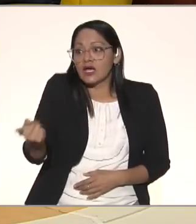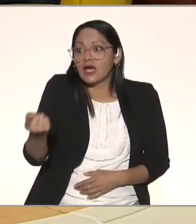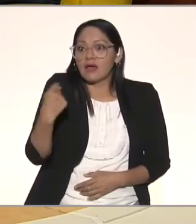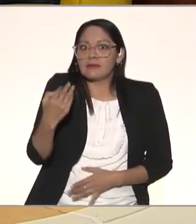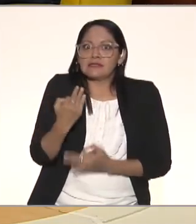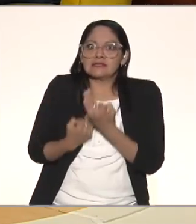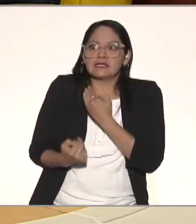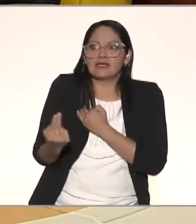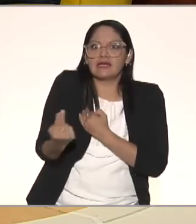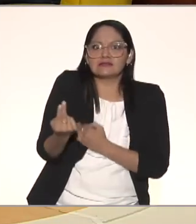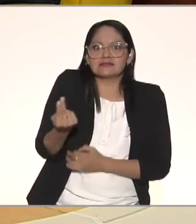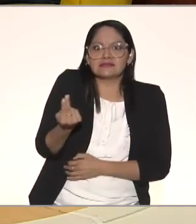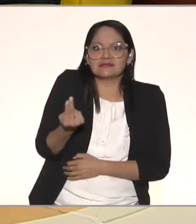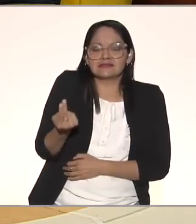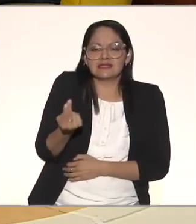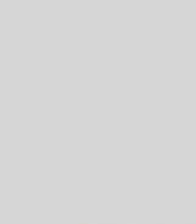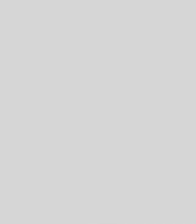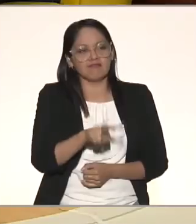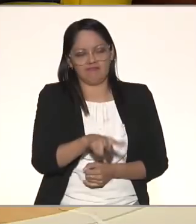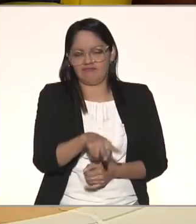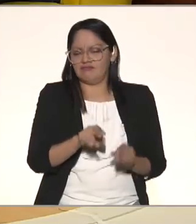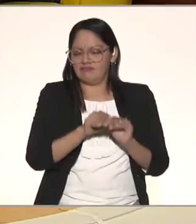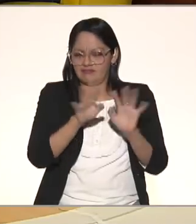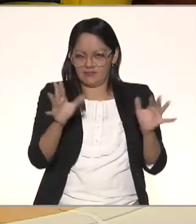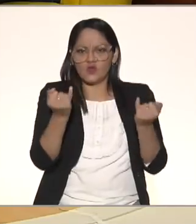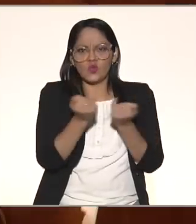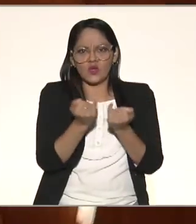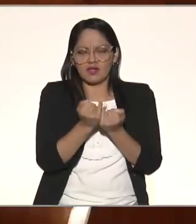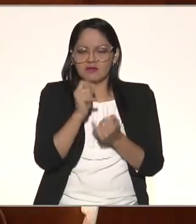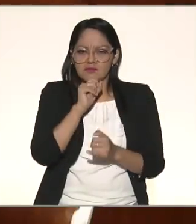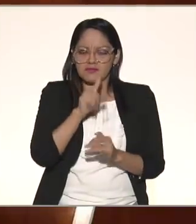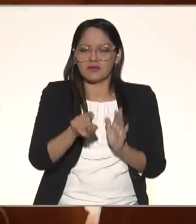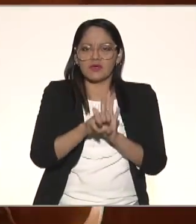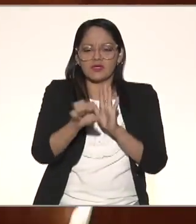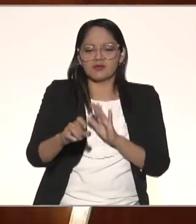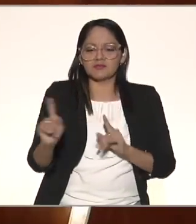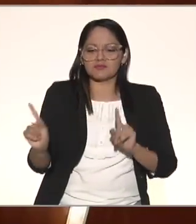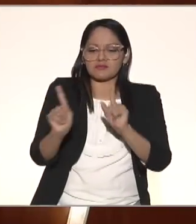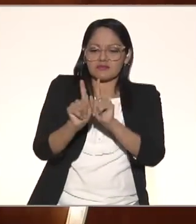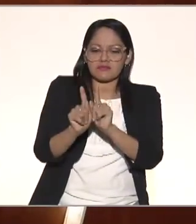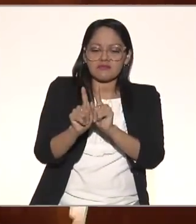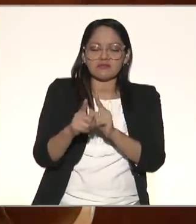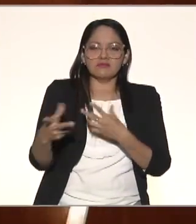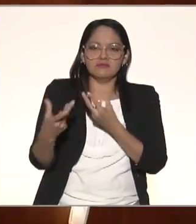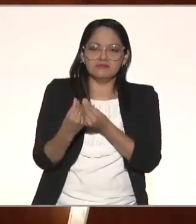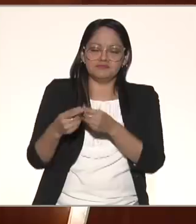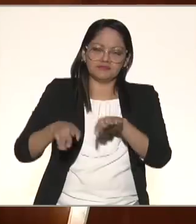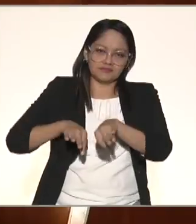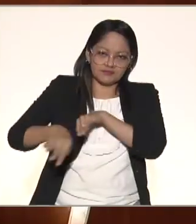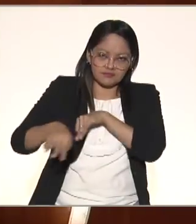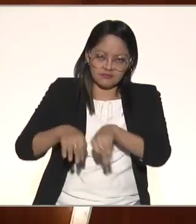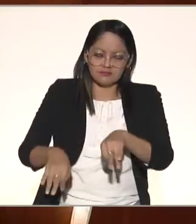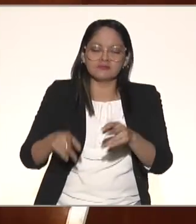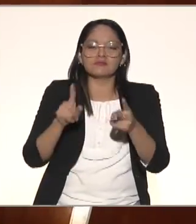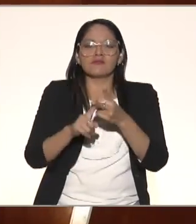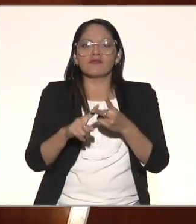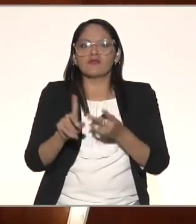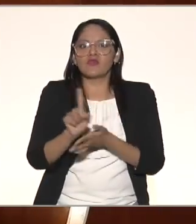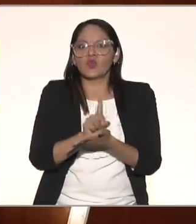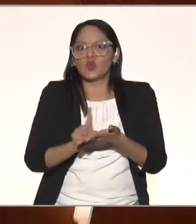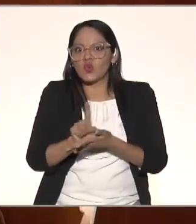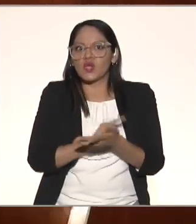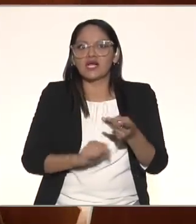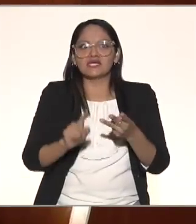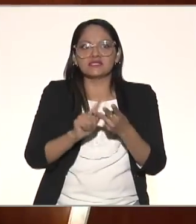necesito ser funcional para alguien. La codependencia, por ejemplo, el apego al trabajo, el apego a una droga, a una